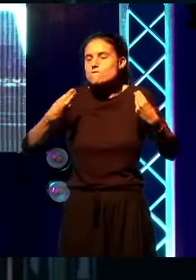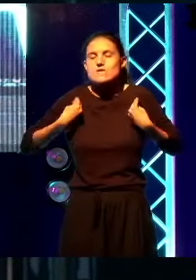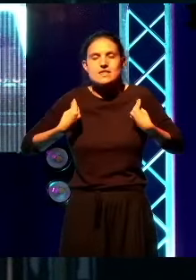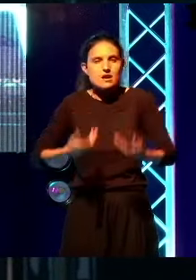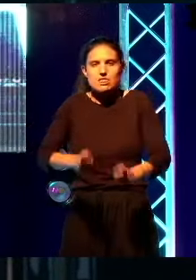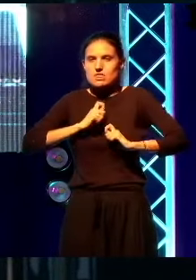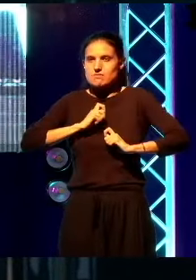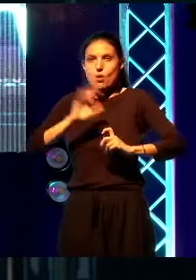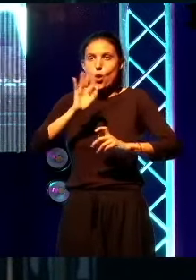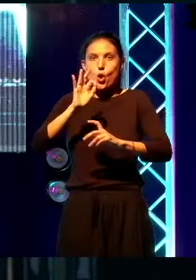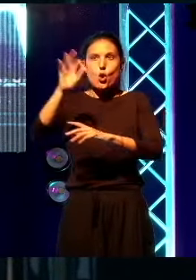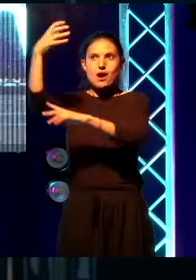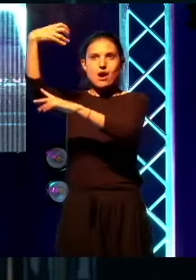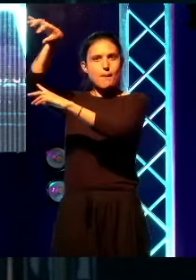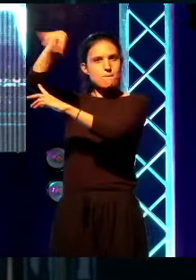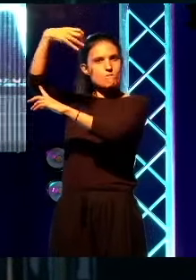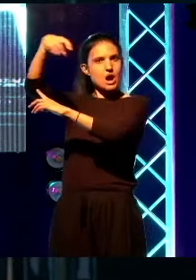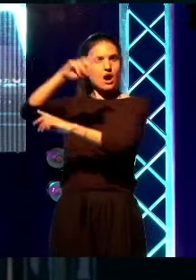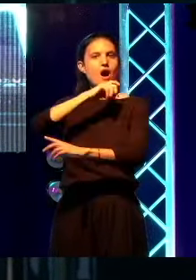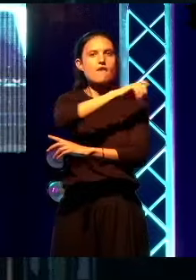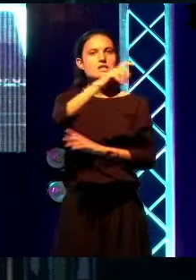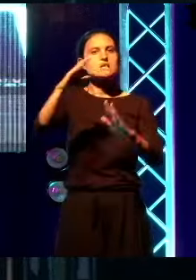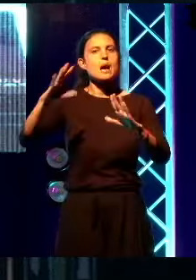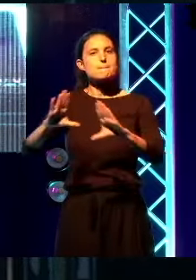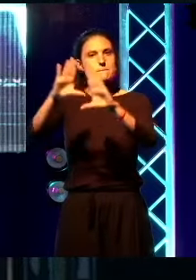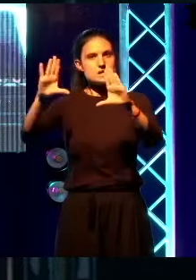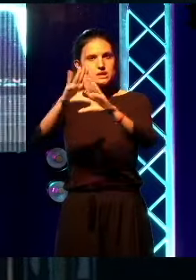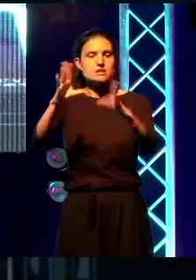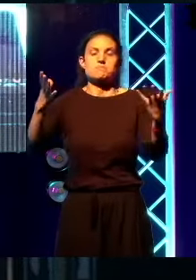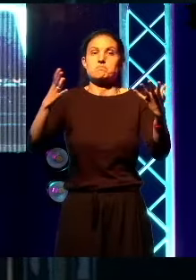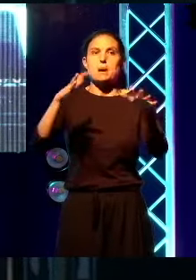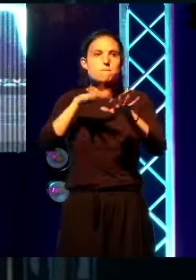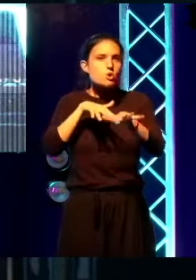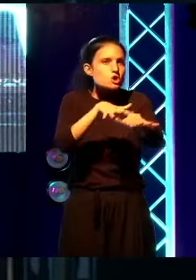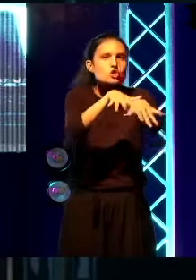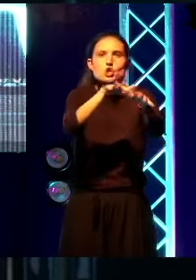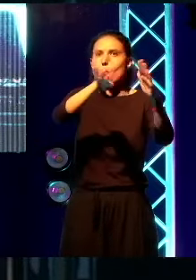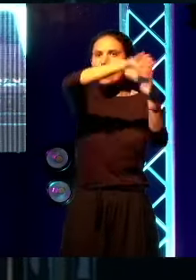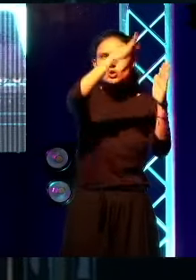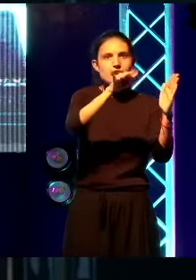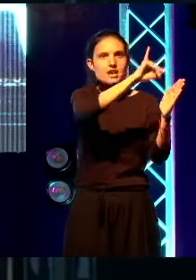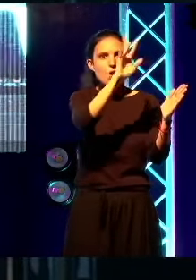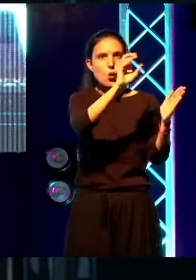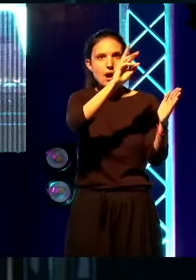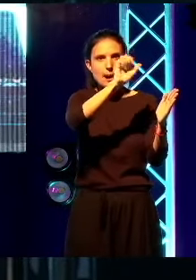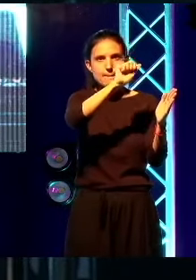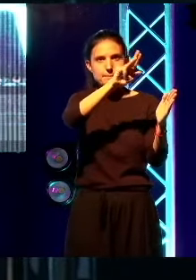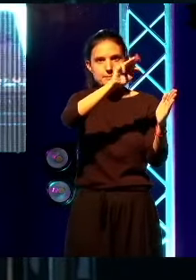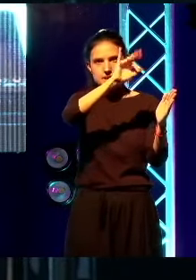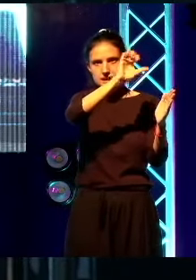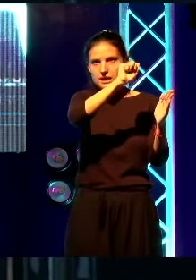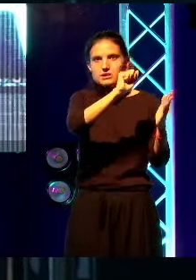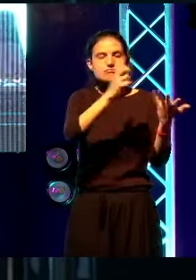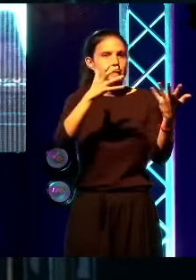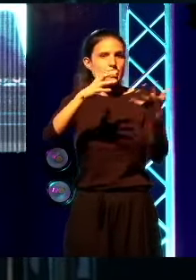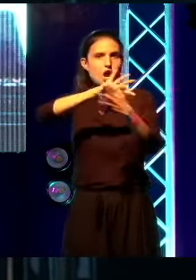anunciando la misa, una procesión en la montaña de Joapira, una tarde de lucha con la plaza que no cabía un alma, llegar